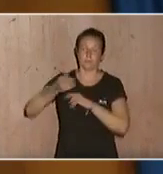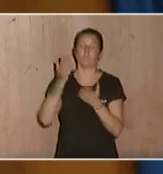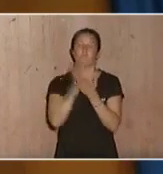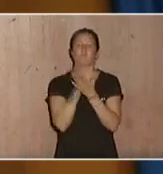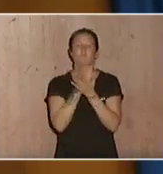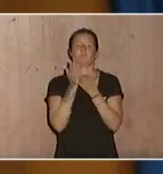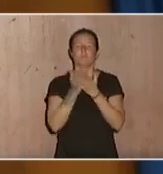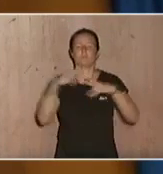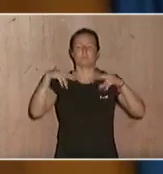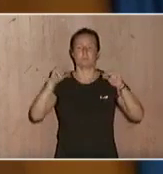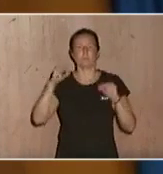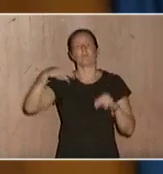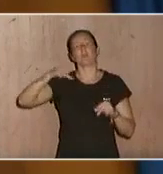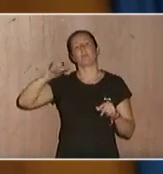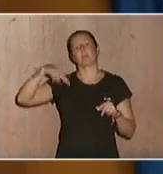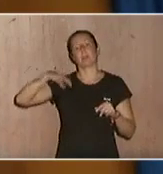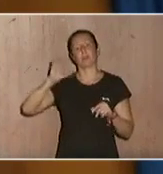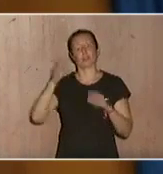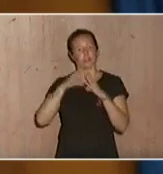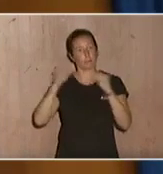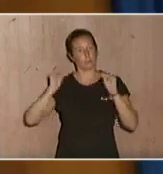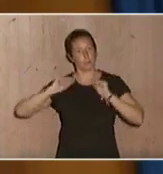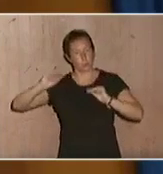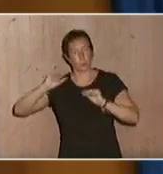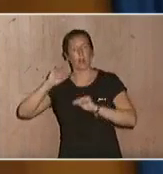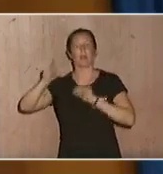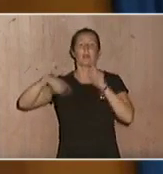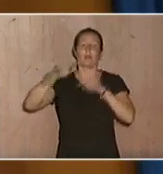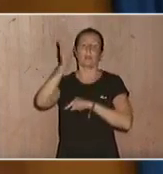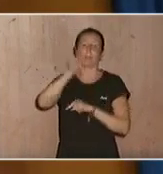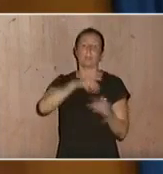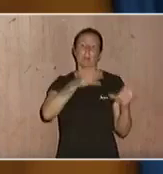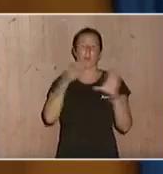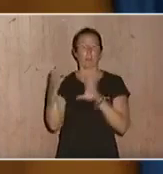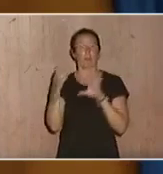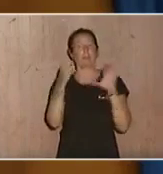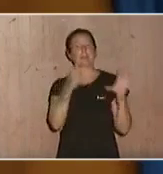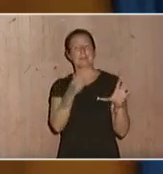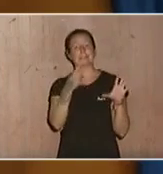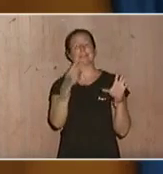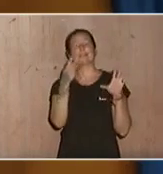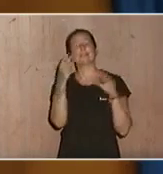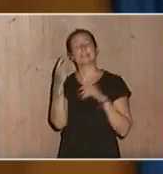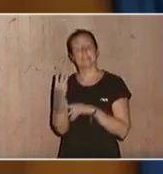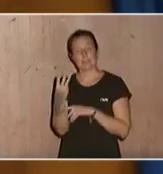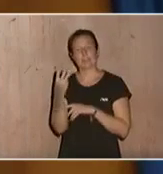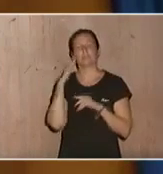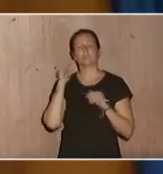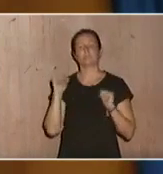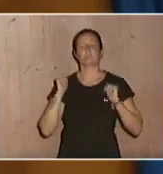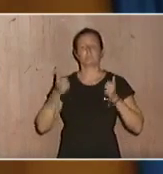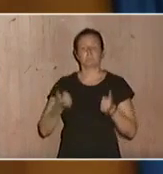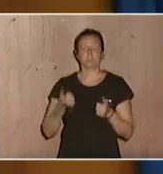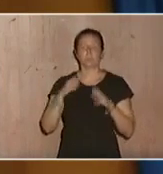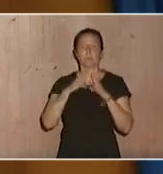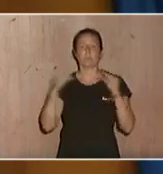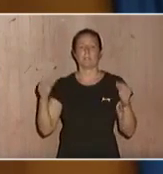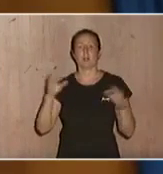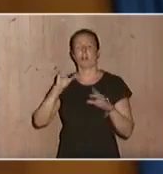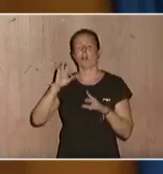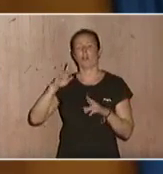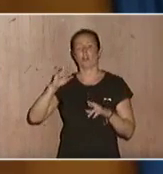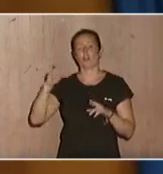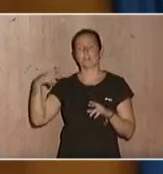en 1983 se integró en la Universidad de Rochester, donde actualmente es Elmer